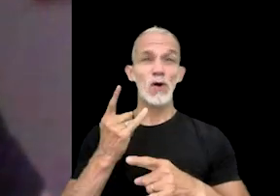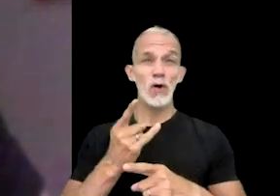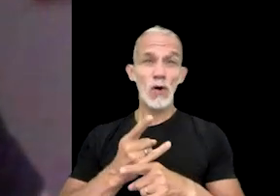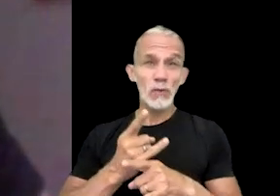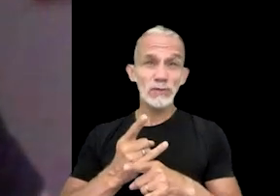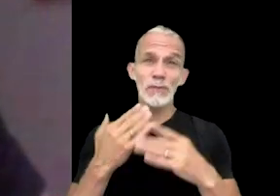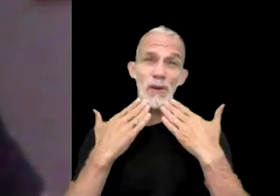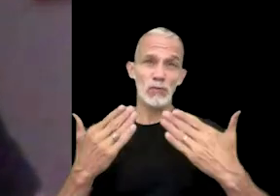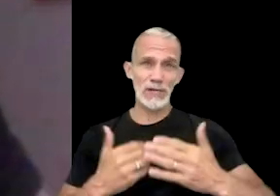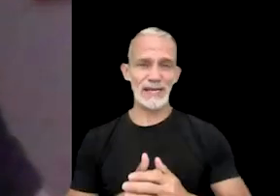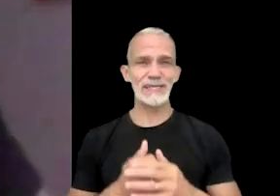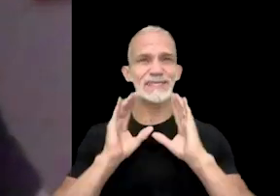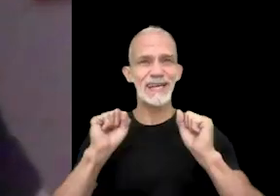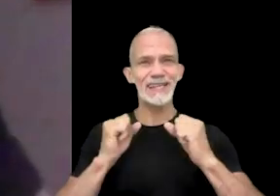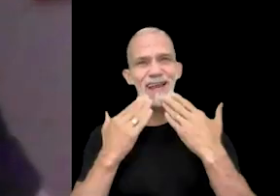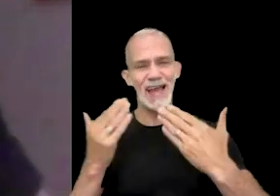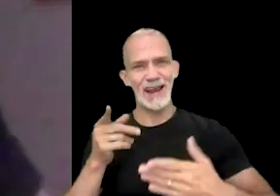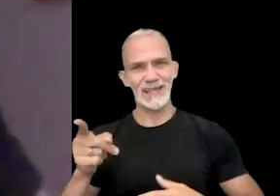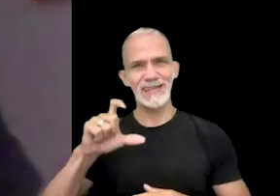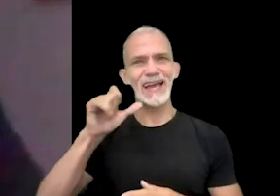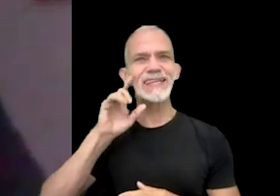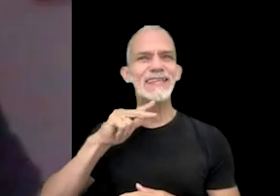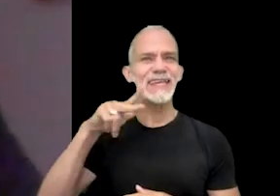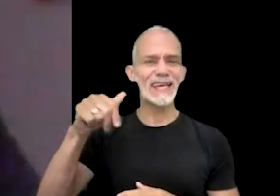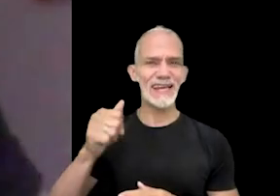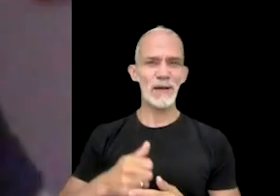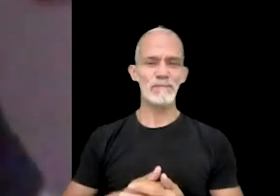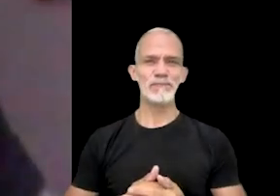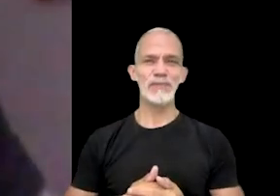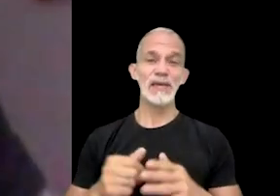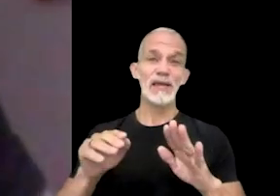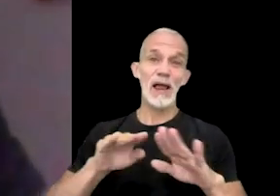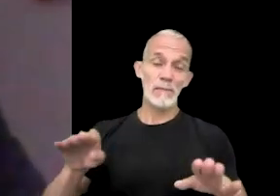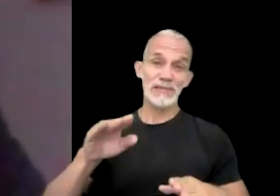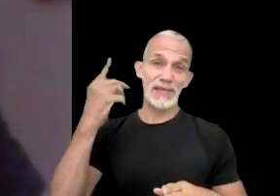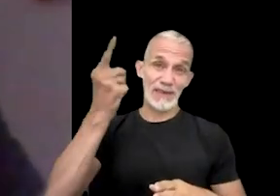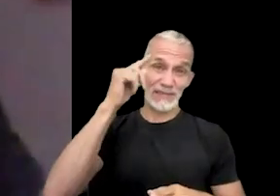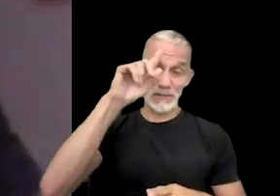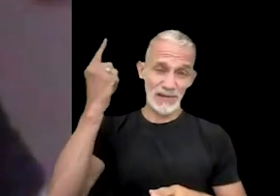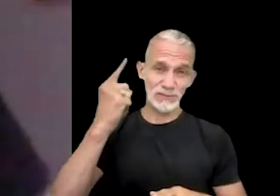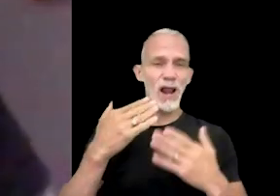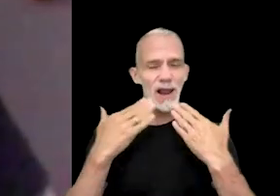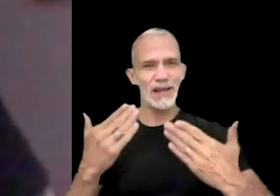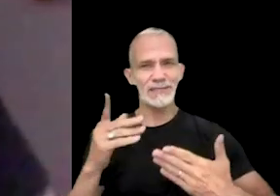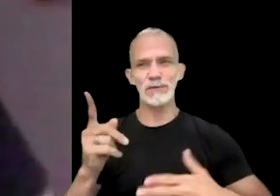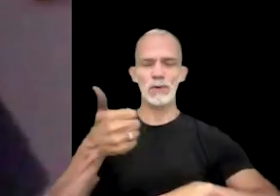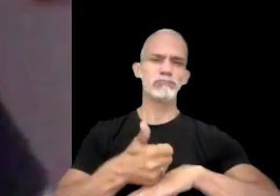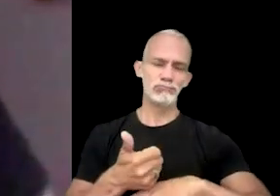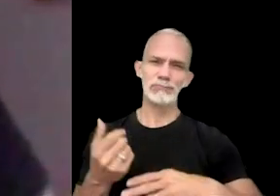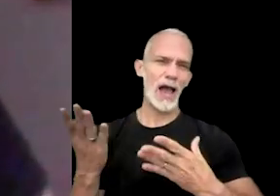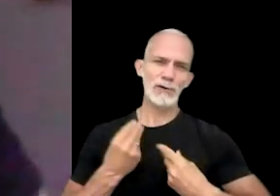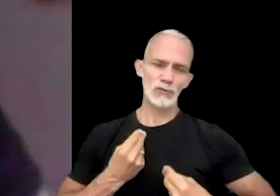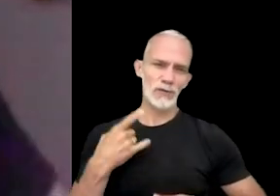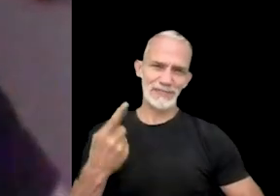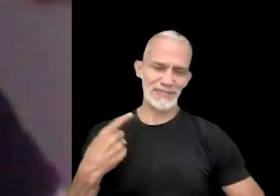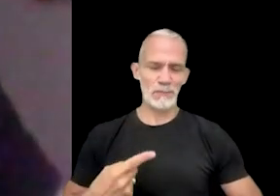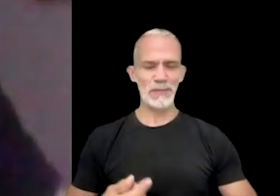desde toda la Secretaría, desde la mesa en general, te agradecemos por tu colaboración con nosotros.